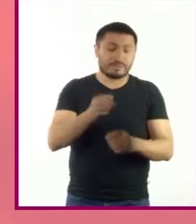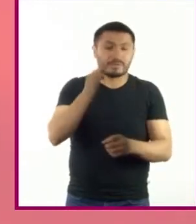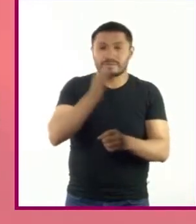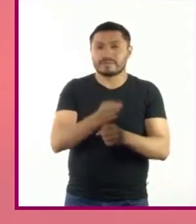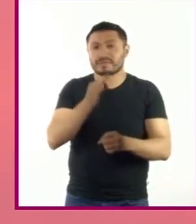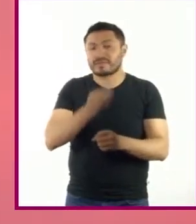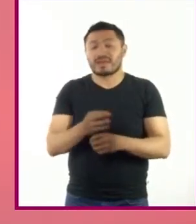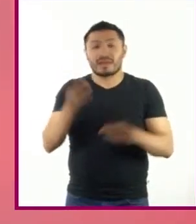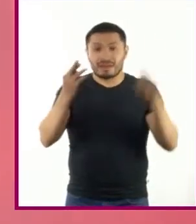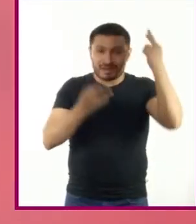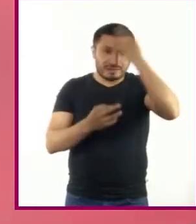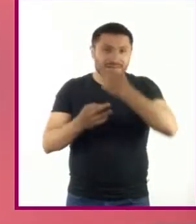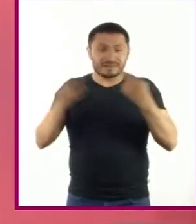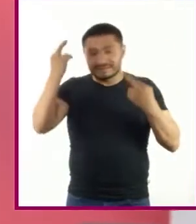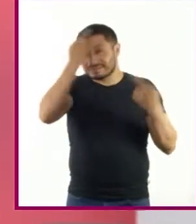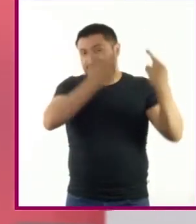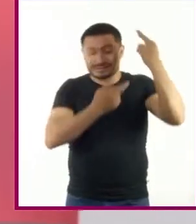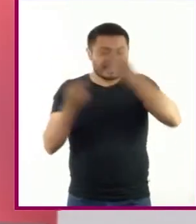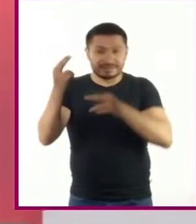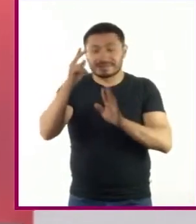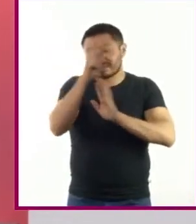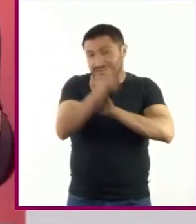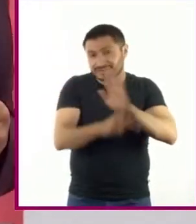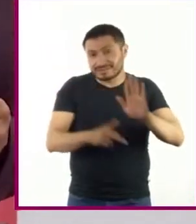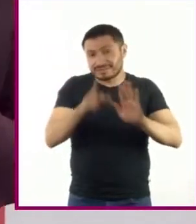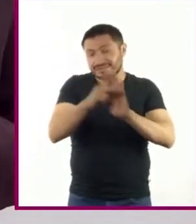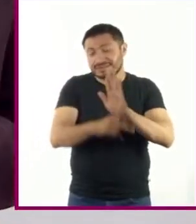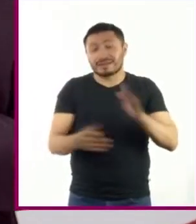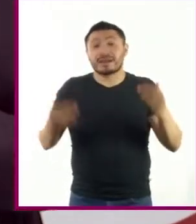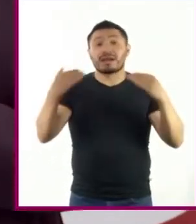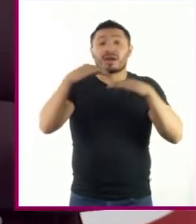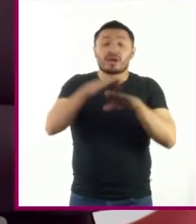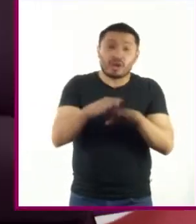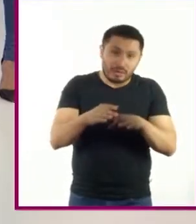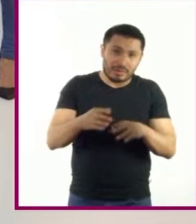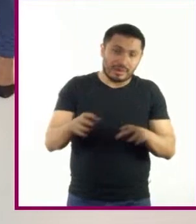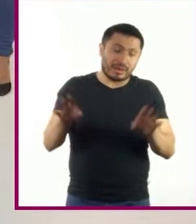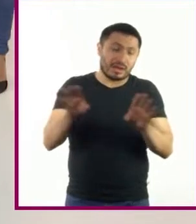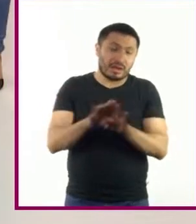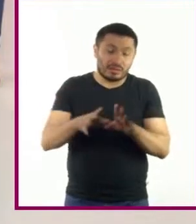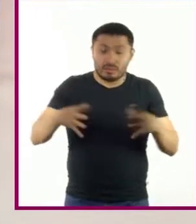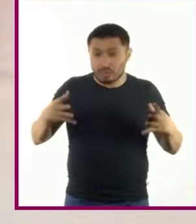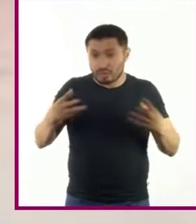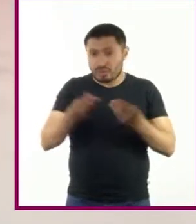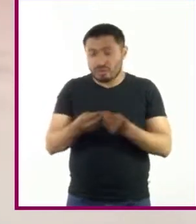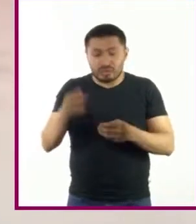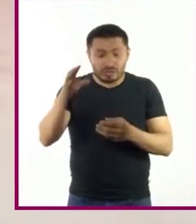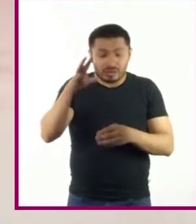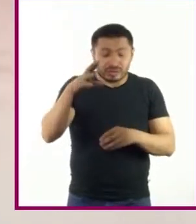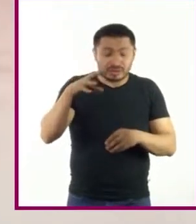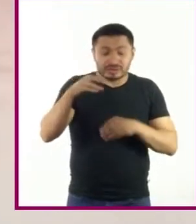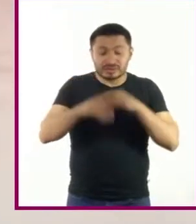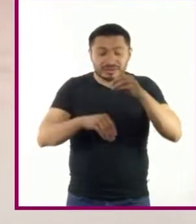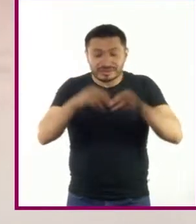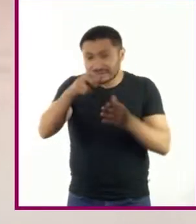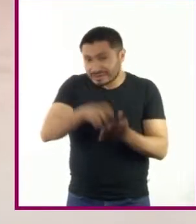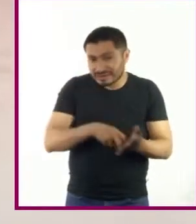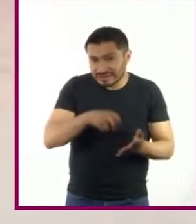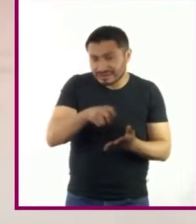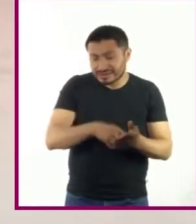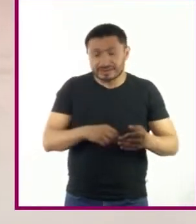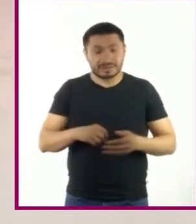si revisamos un video justamente sobre la revisión colaborativa? Pongan mucha atención,